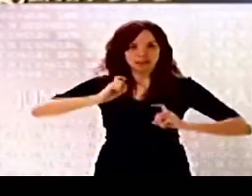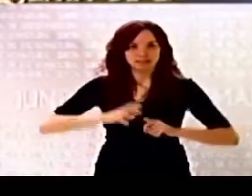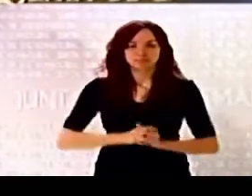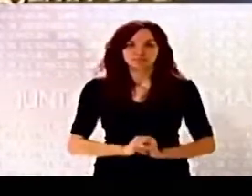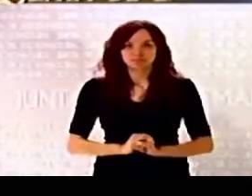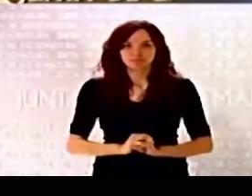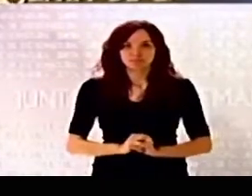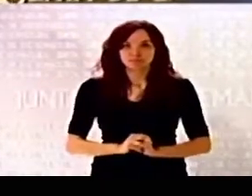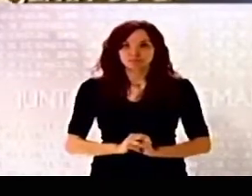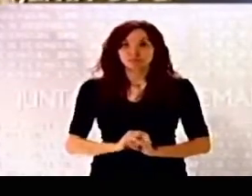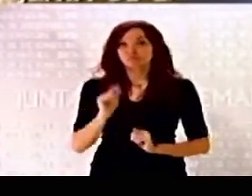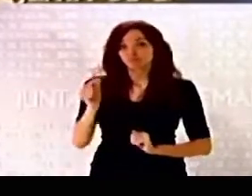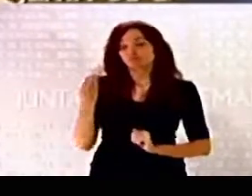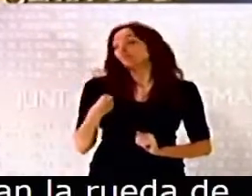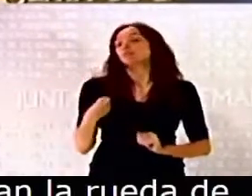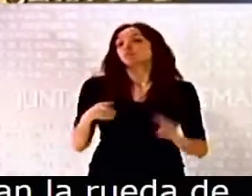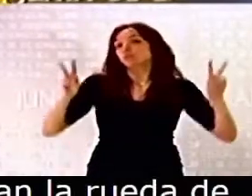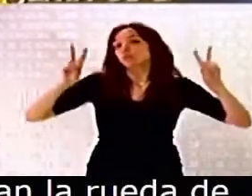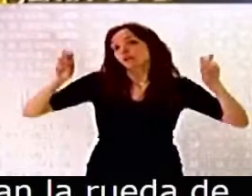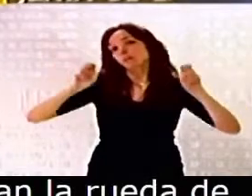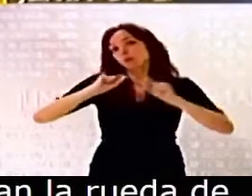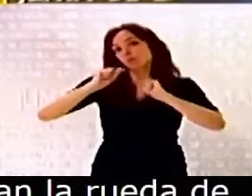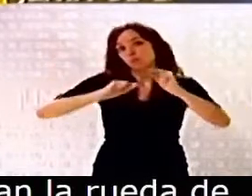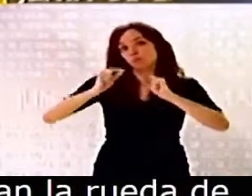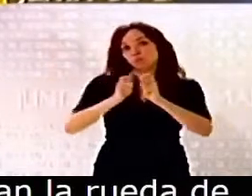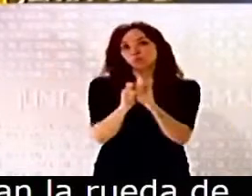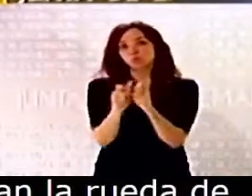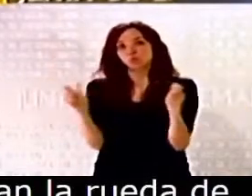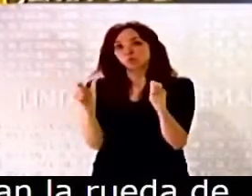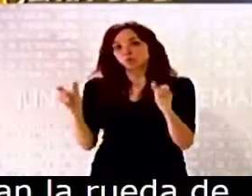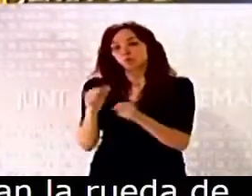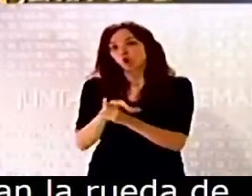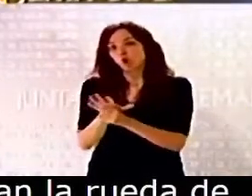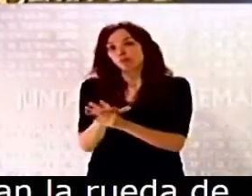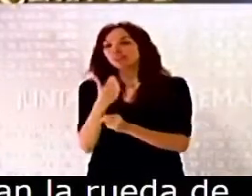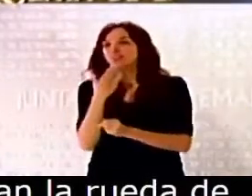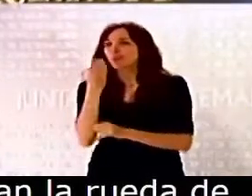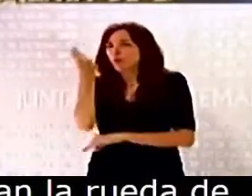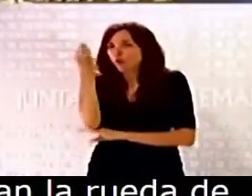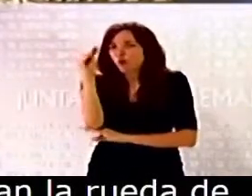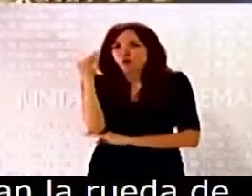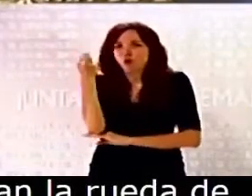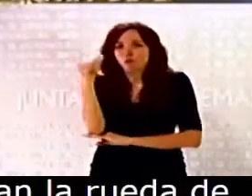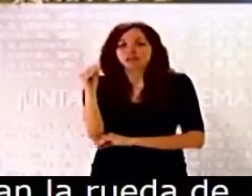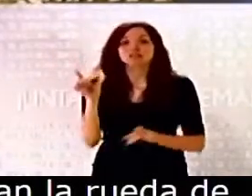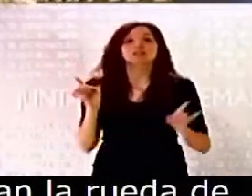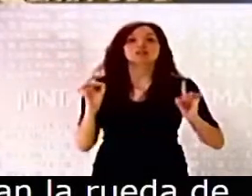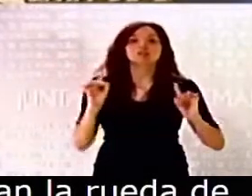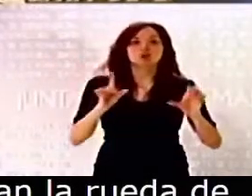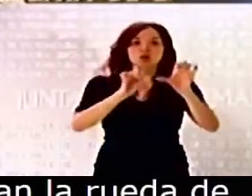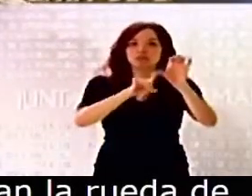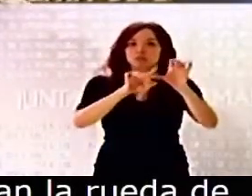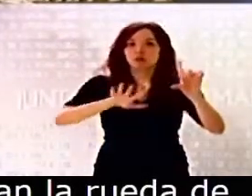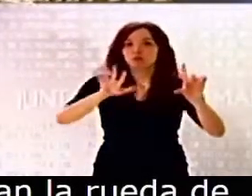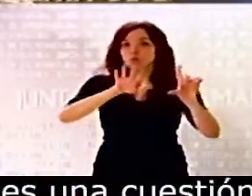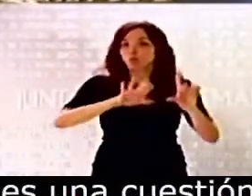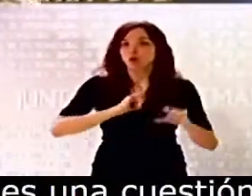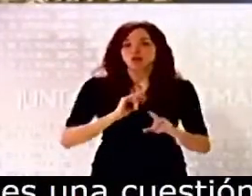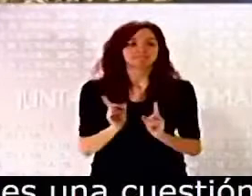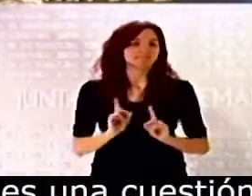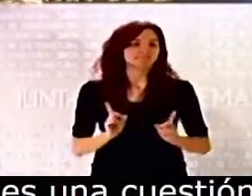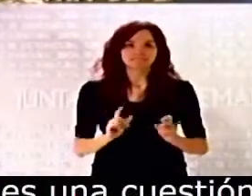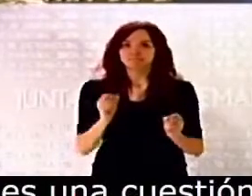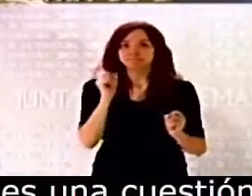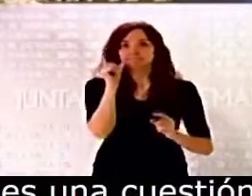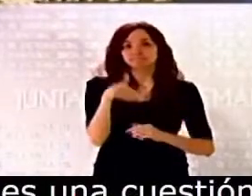ocurriendo con el incremento de contagios COVID en edades tan jóvenes no es una cuestión de Extremadura, lo estamos viendo en todo